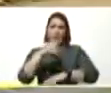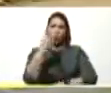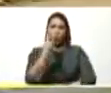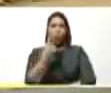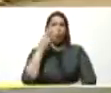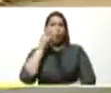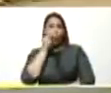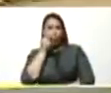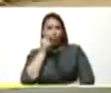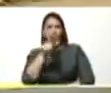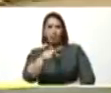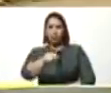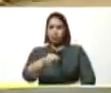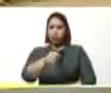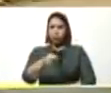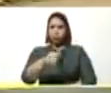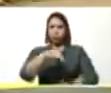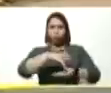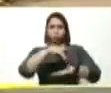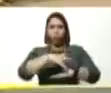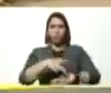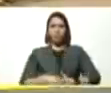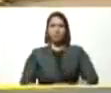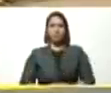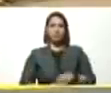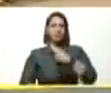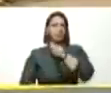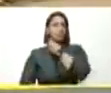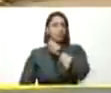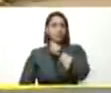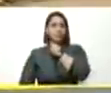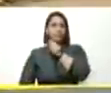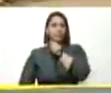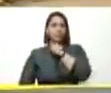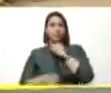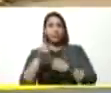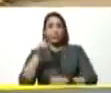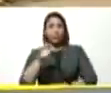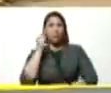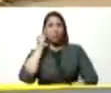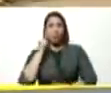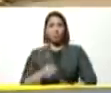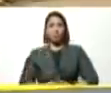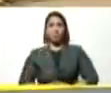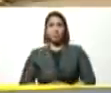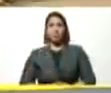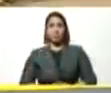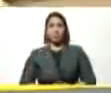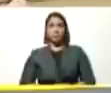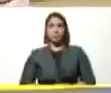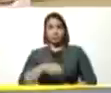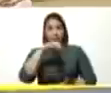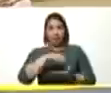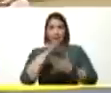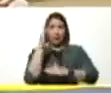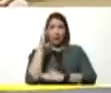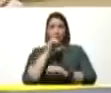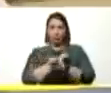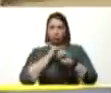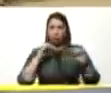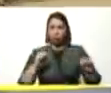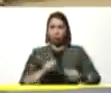la llave, Amílcar Mujica. Y además está María Barcos también. Estado Lara, esto fue más